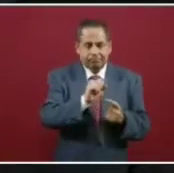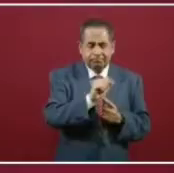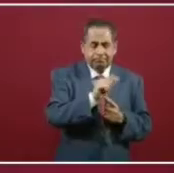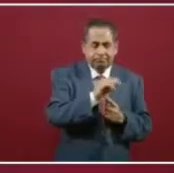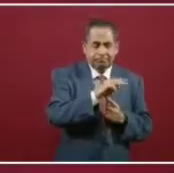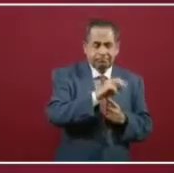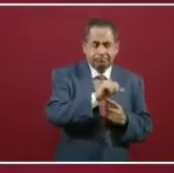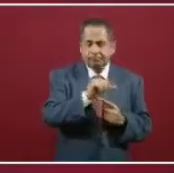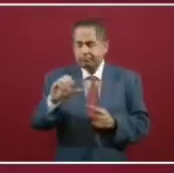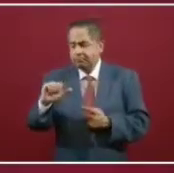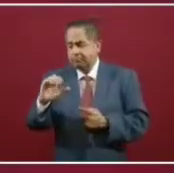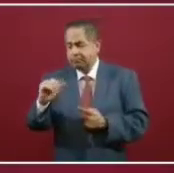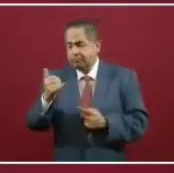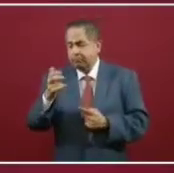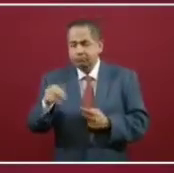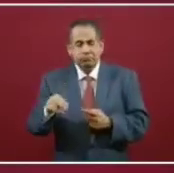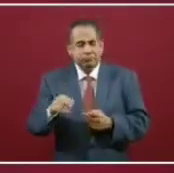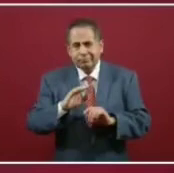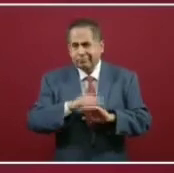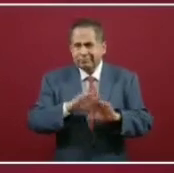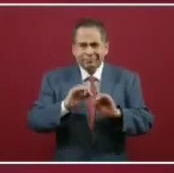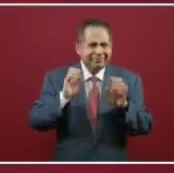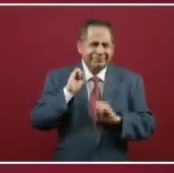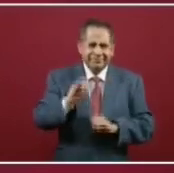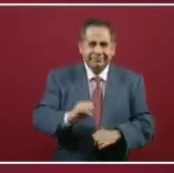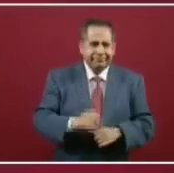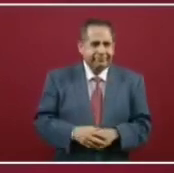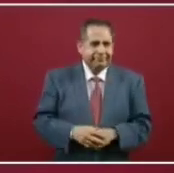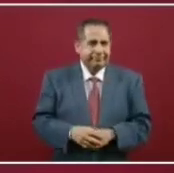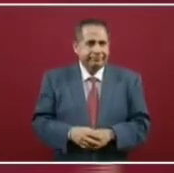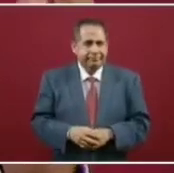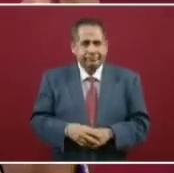¿Cómo no van a estar de acuerdo en que